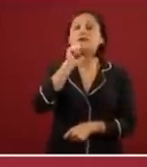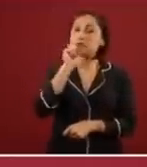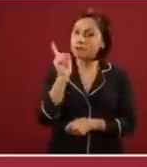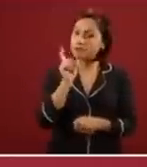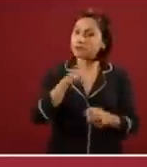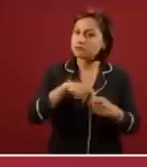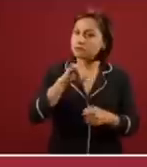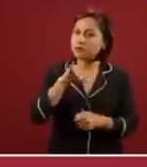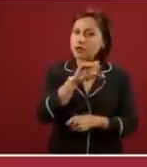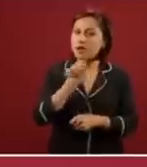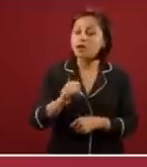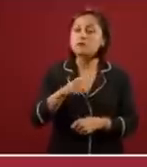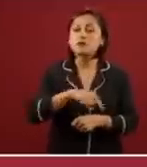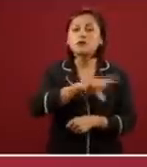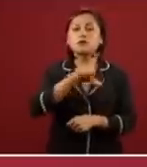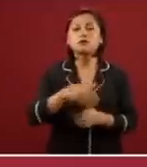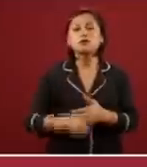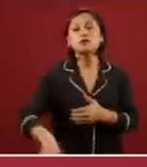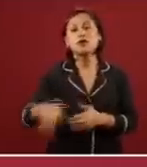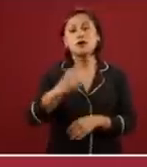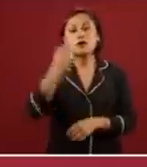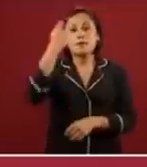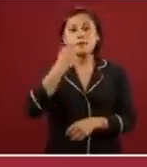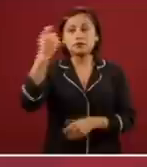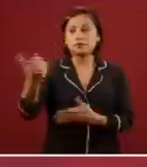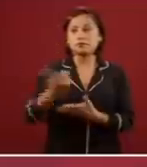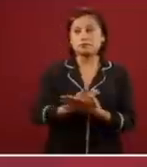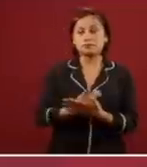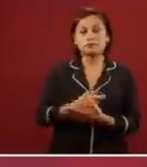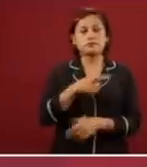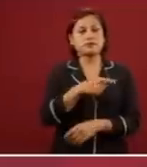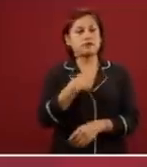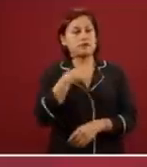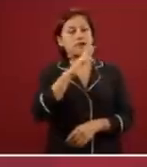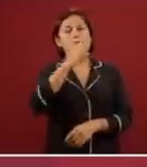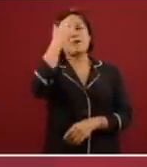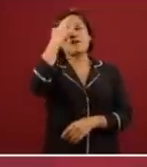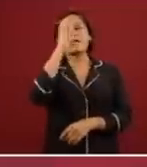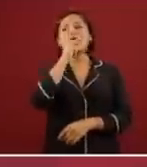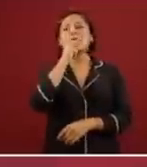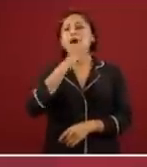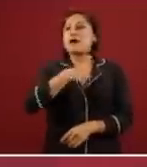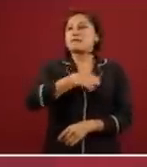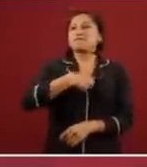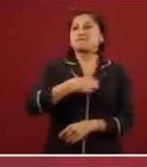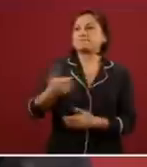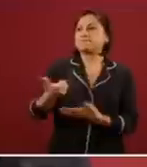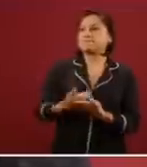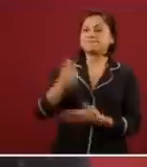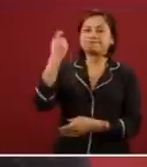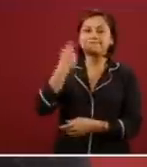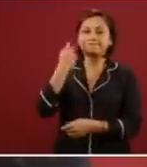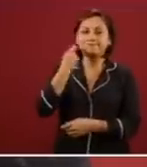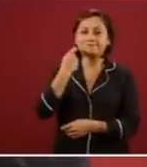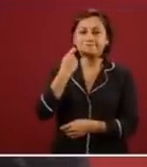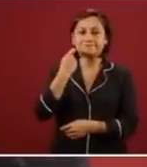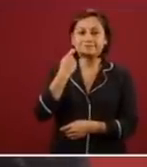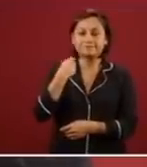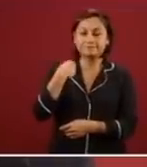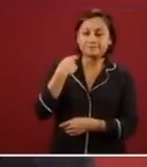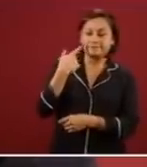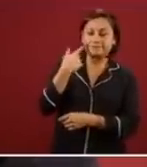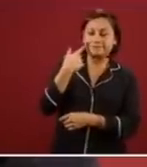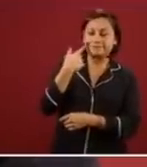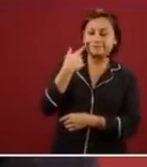daba mucho gusto cuando llegaba su pensión. De ahí me inspiré